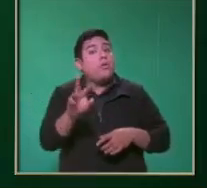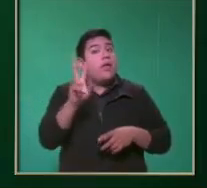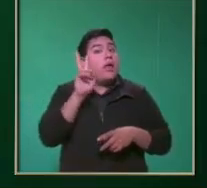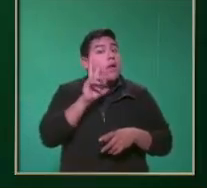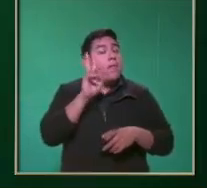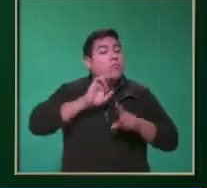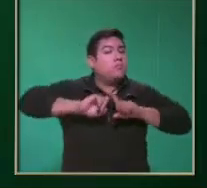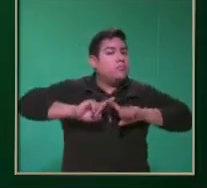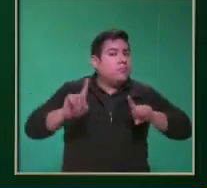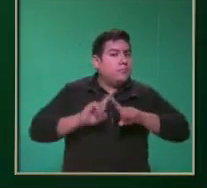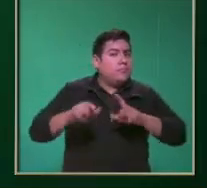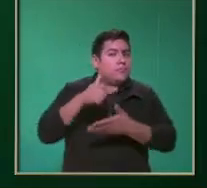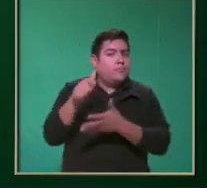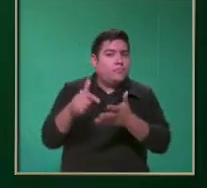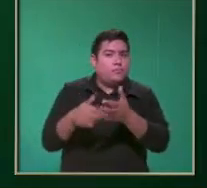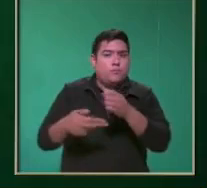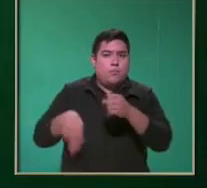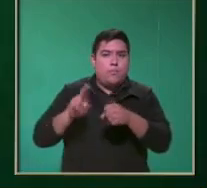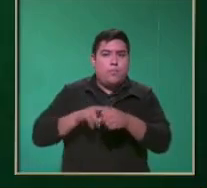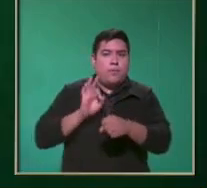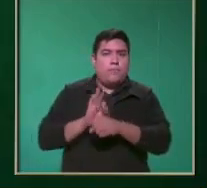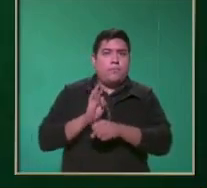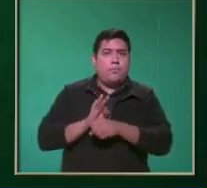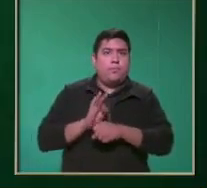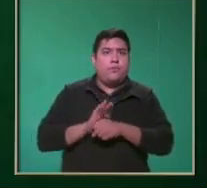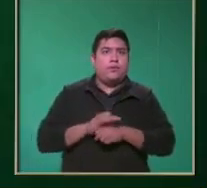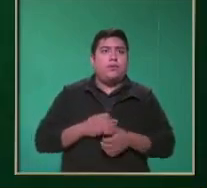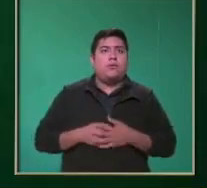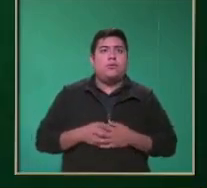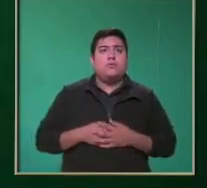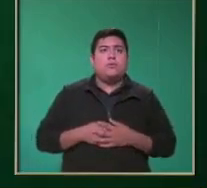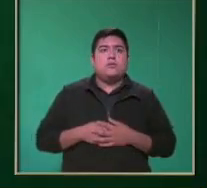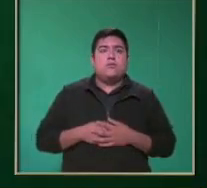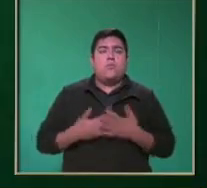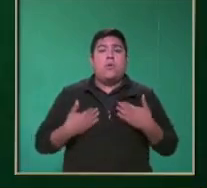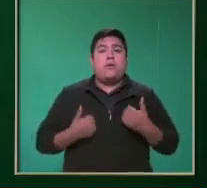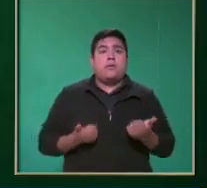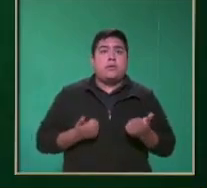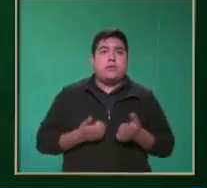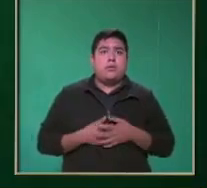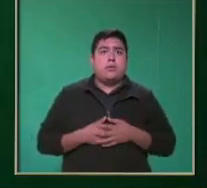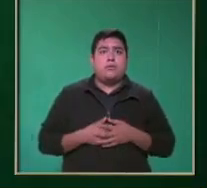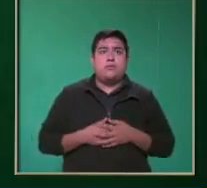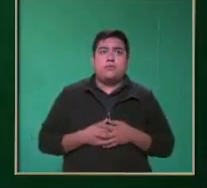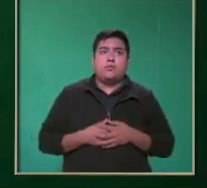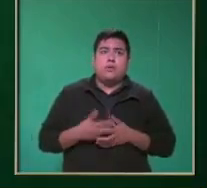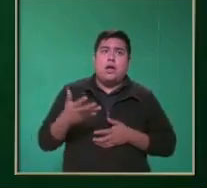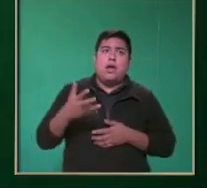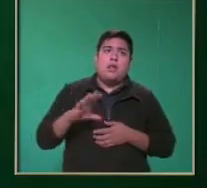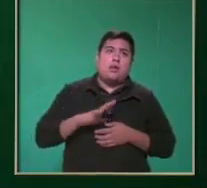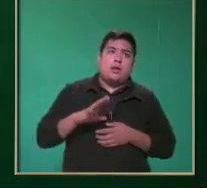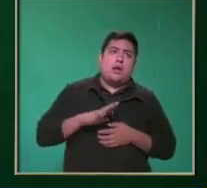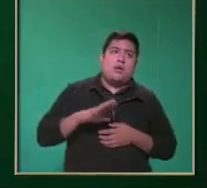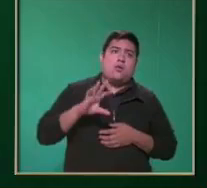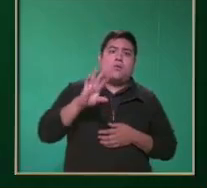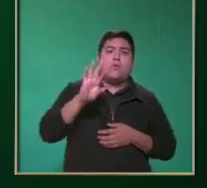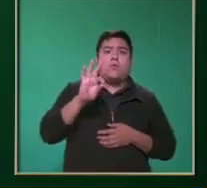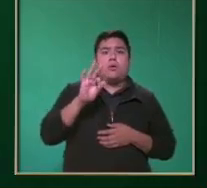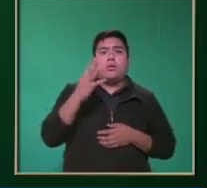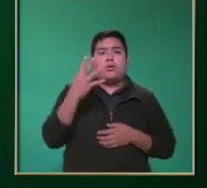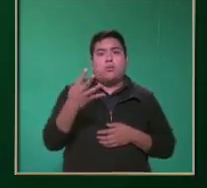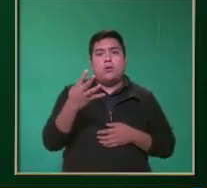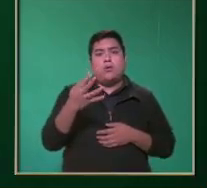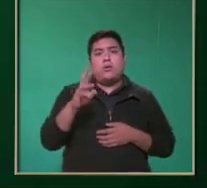áreas naturales protegidas como una forma de comprender que tenemos 44 reservas de la